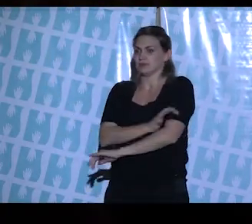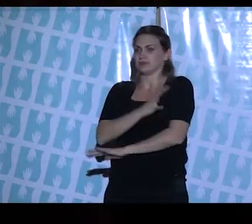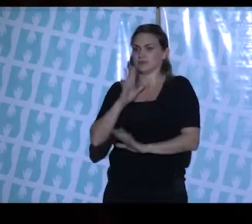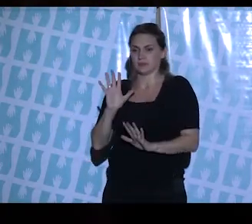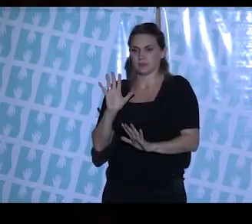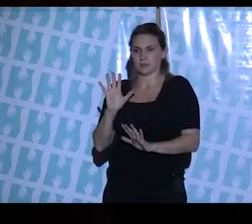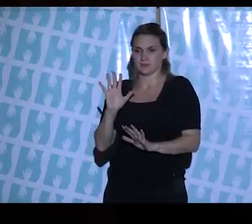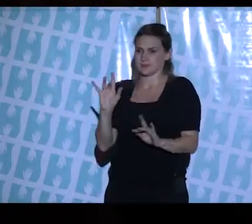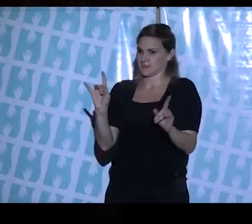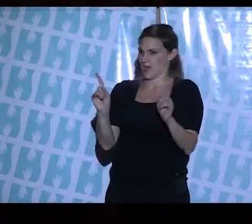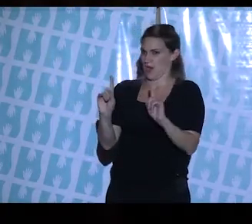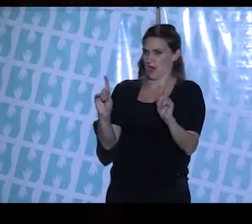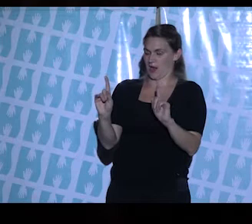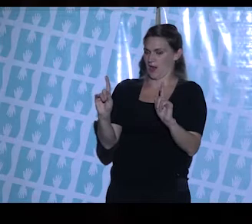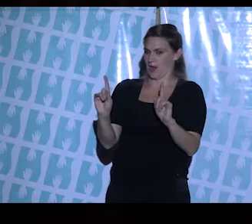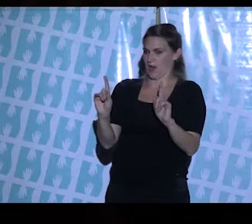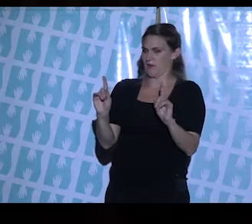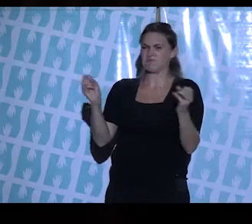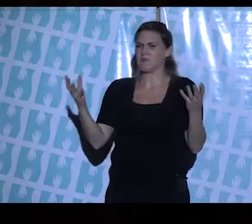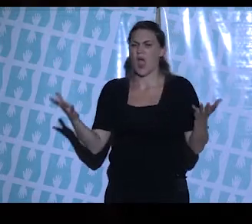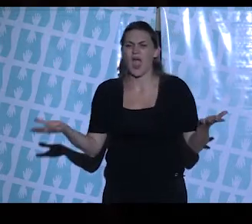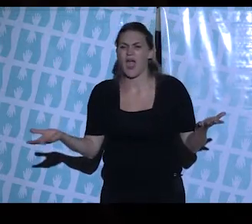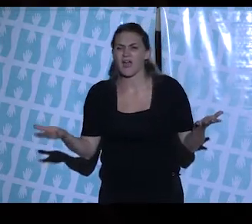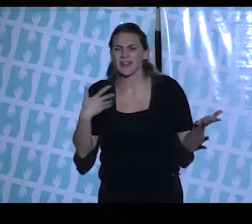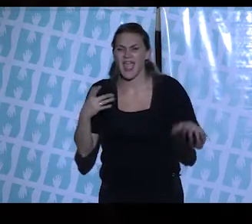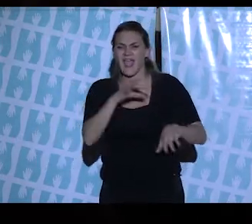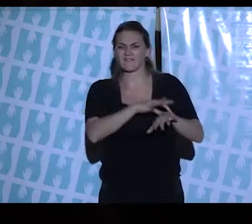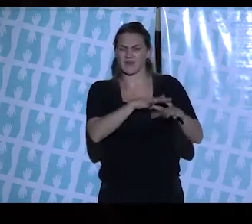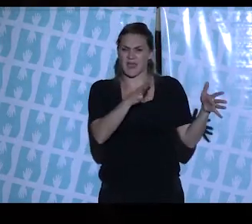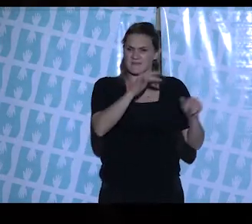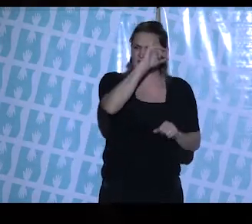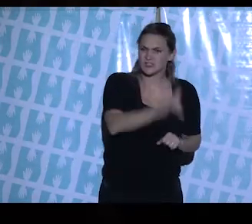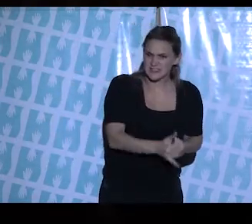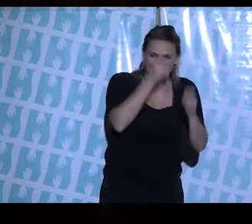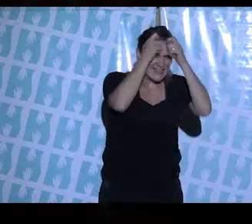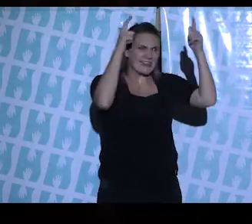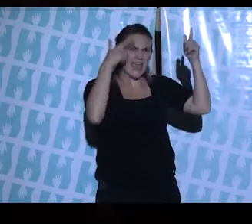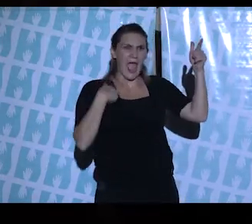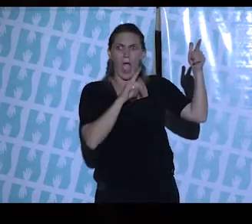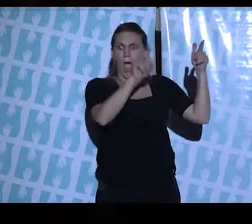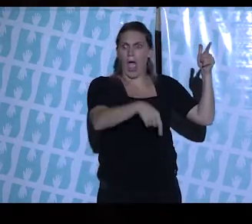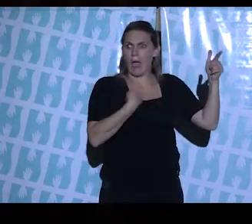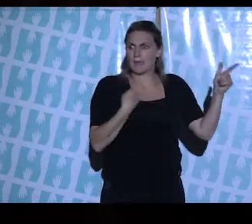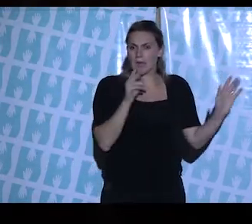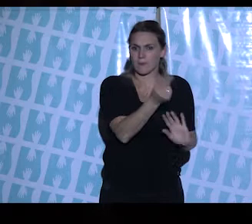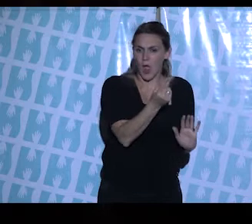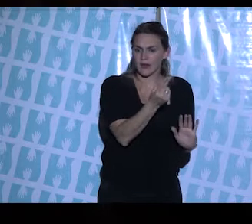escalofriante. ¿Por qué aplicarlo a la enfermedad de Parkinson? Y el tercer